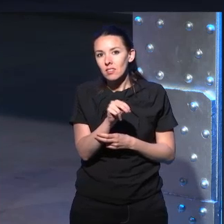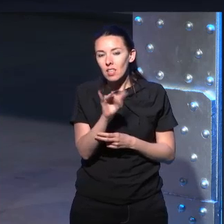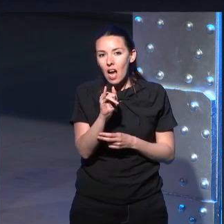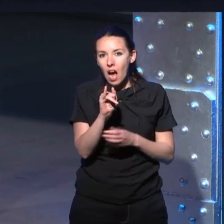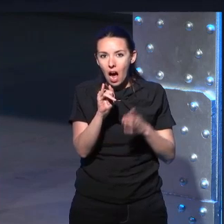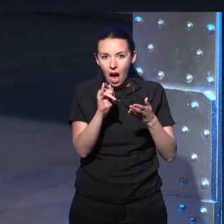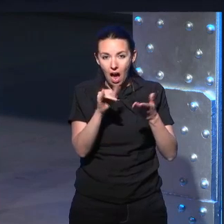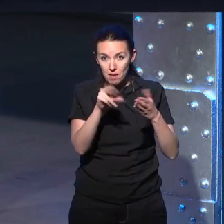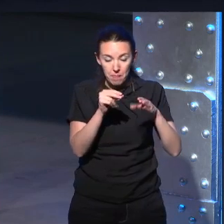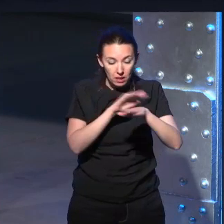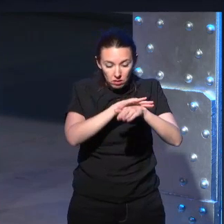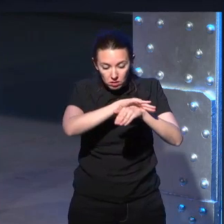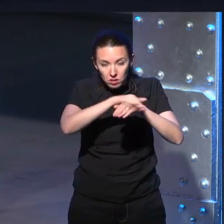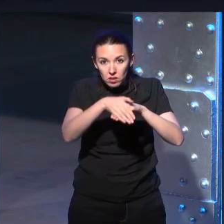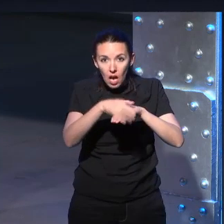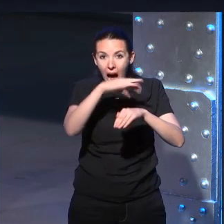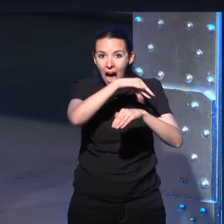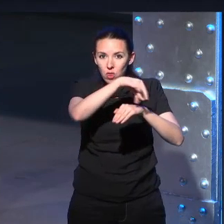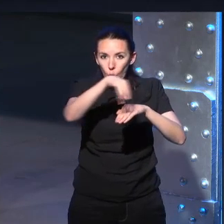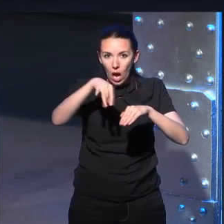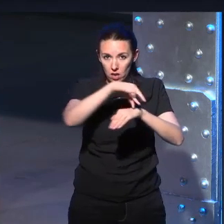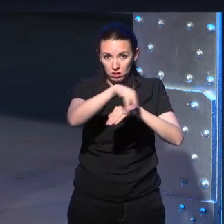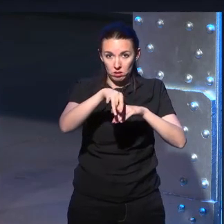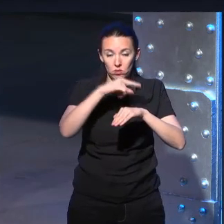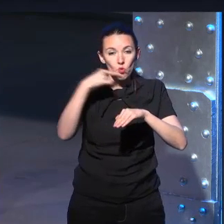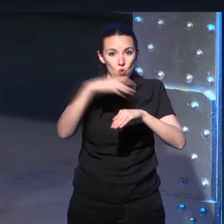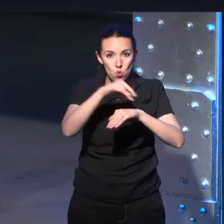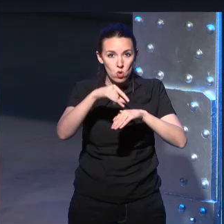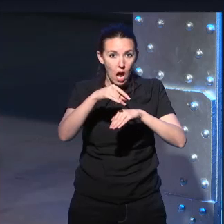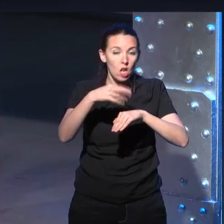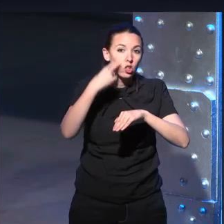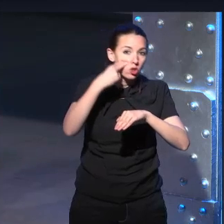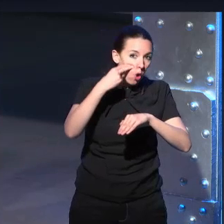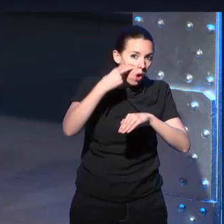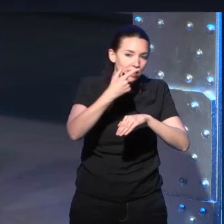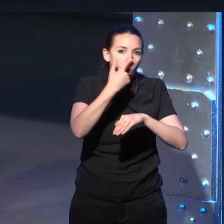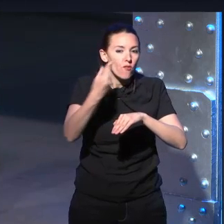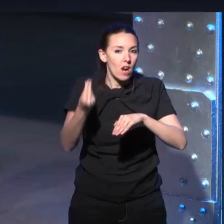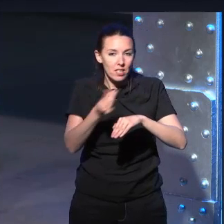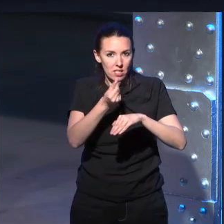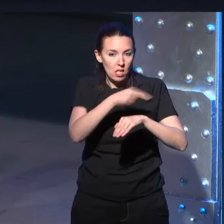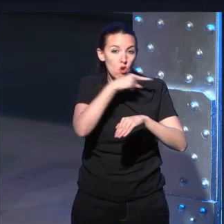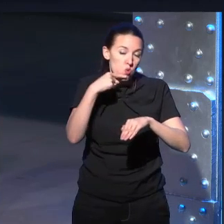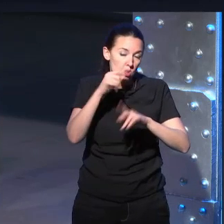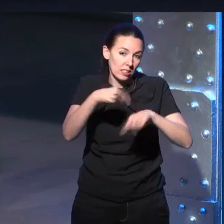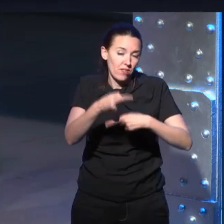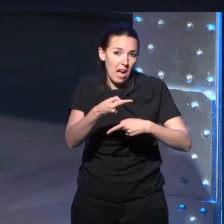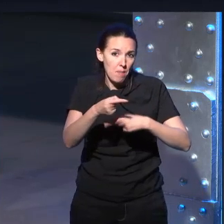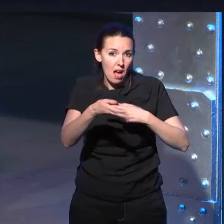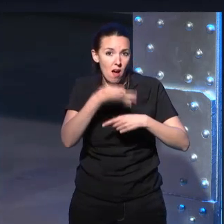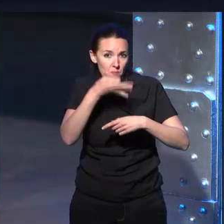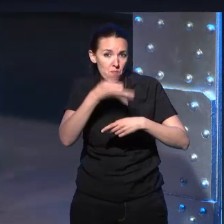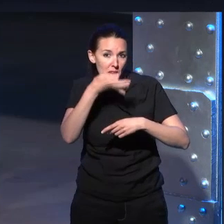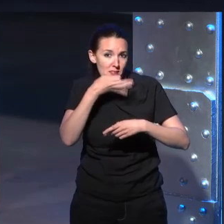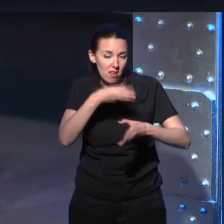una cubierta de azúcar, de chocolate o de vainilla. Es dulce, eso es, digamos, de postre, ¿no? De merienda. No,